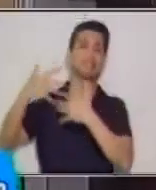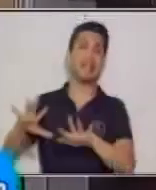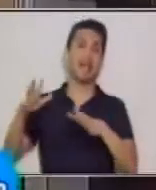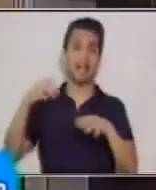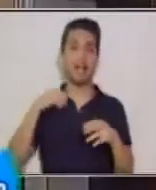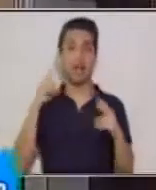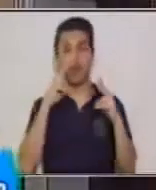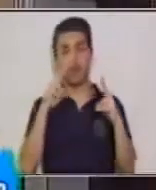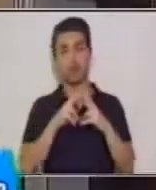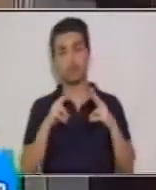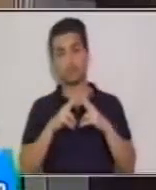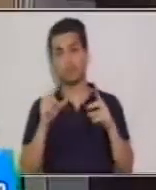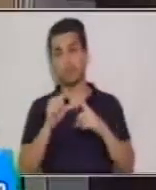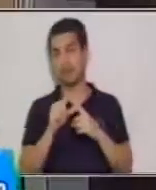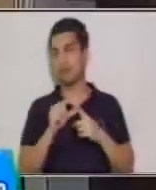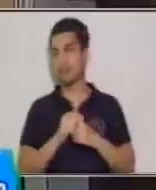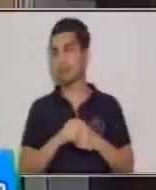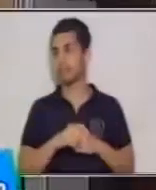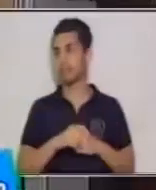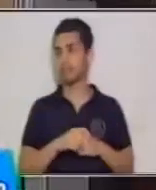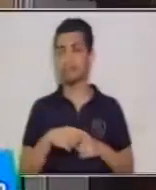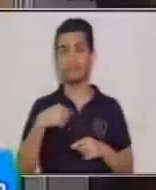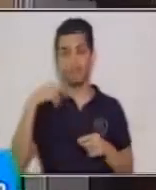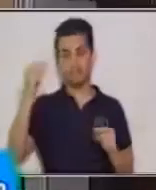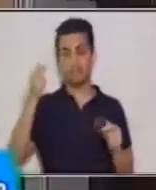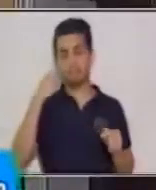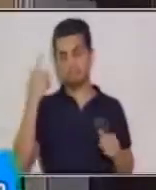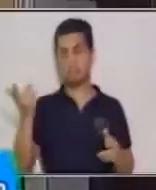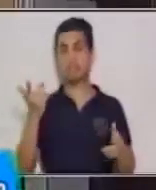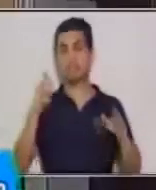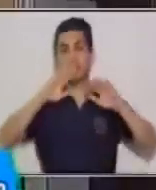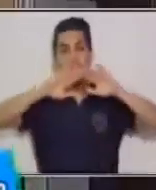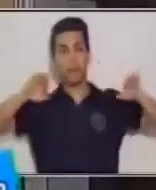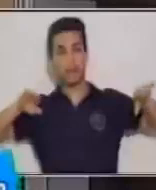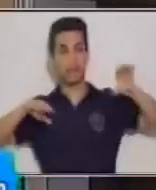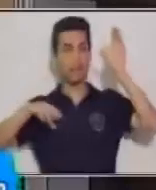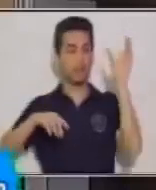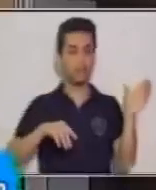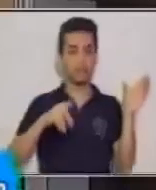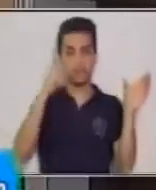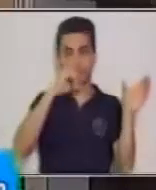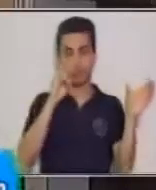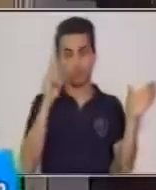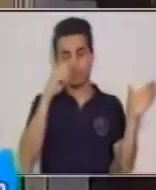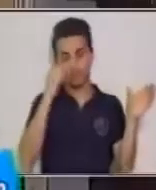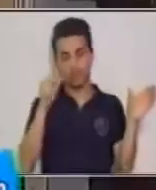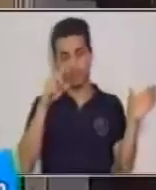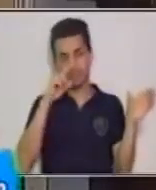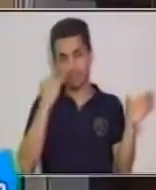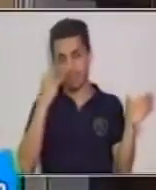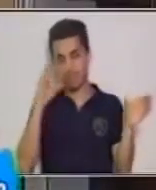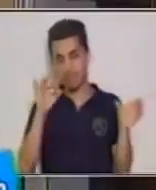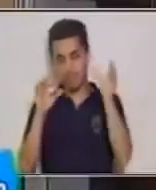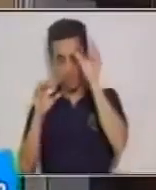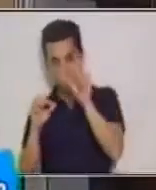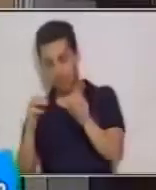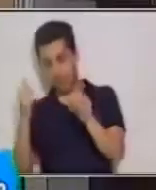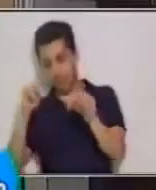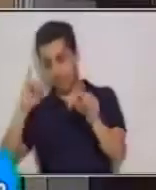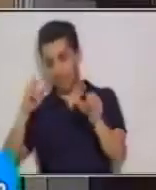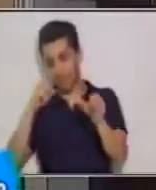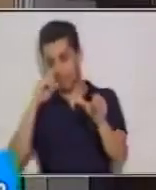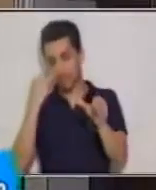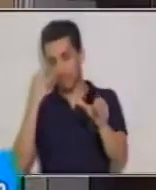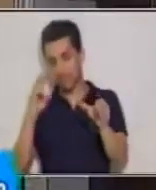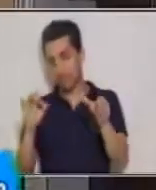que están aquí. Inmediatamente sabemos distinguir entre un sustantivo, un adjetivo y un verbo.